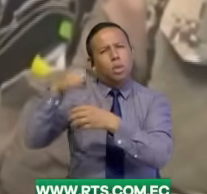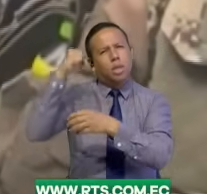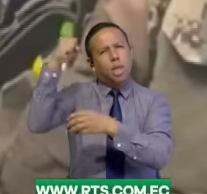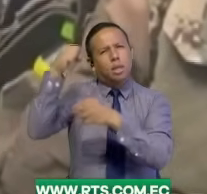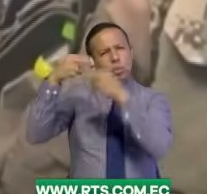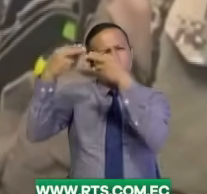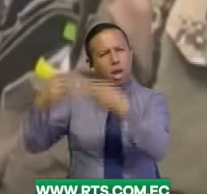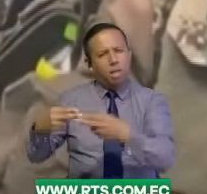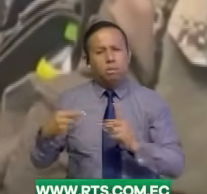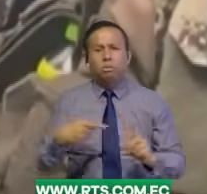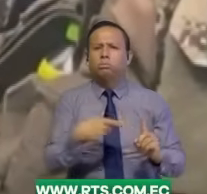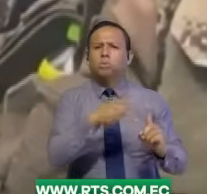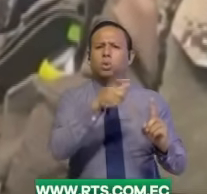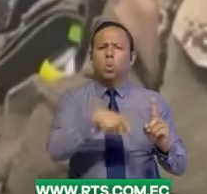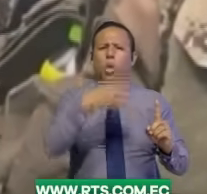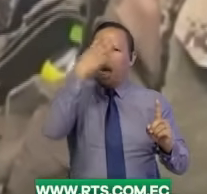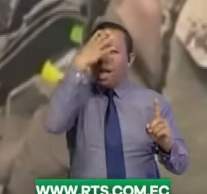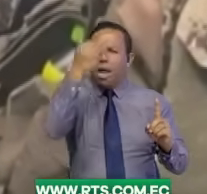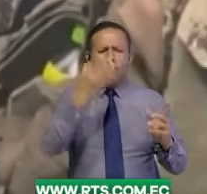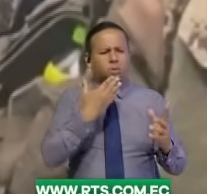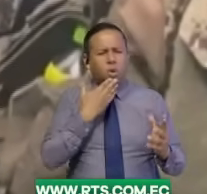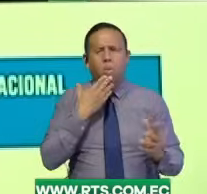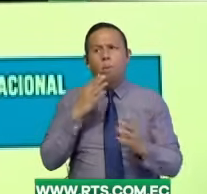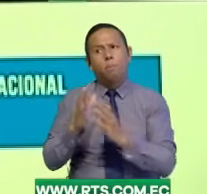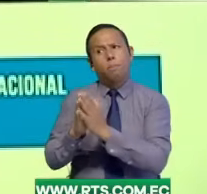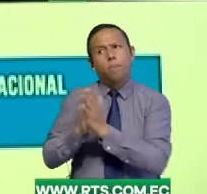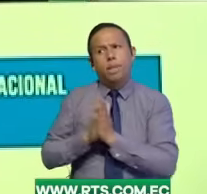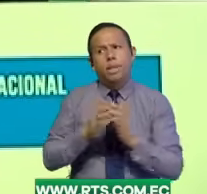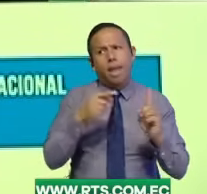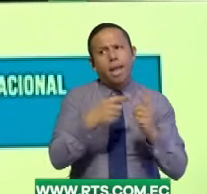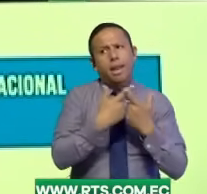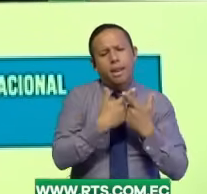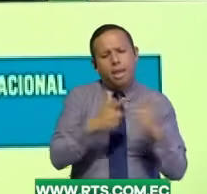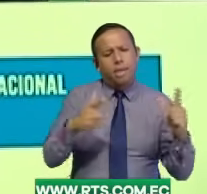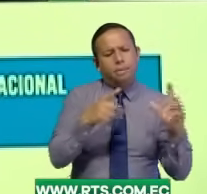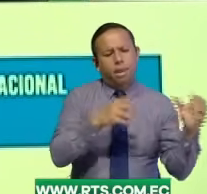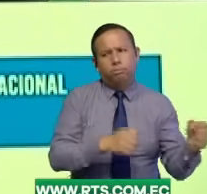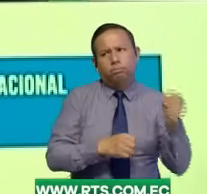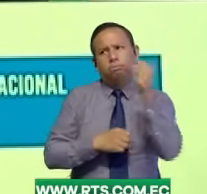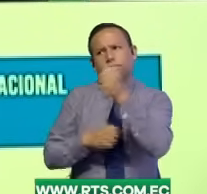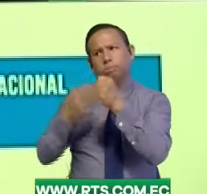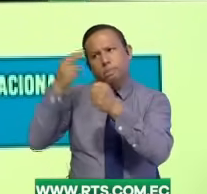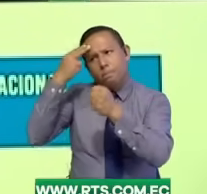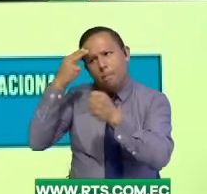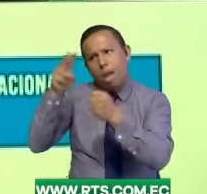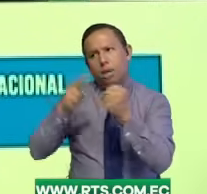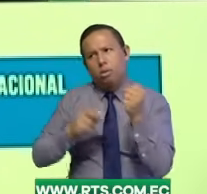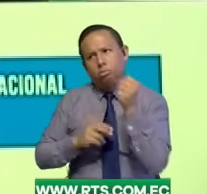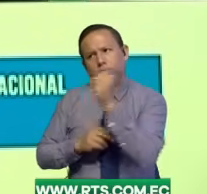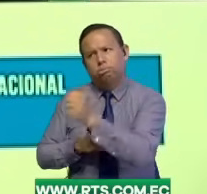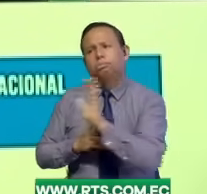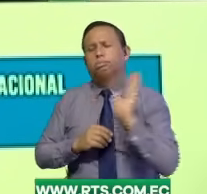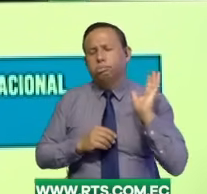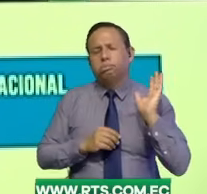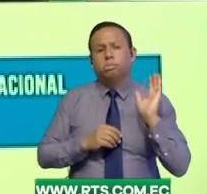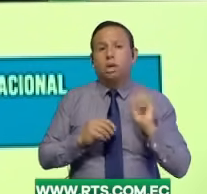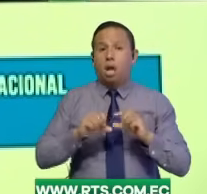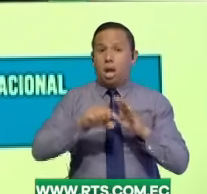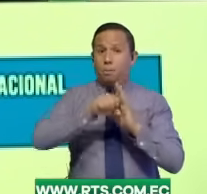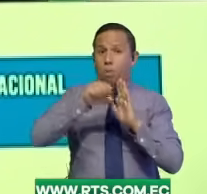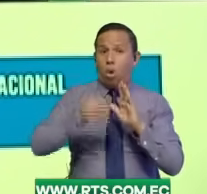su defendido, solicitando que sea liberado y entregado a México. En este marco, los abogados